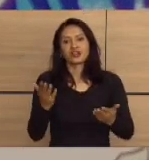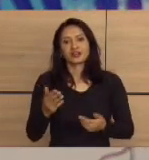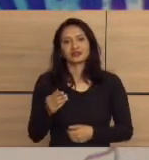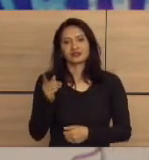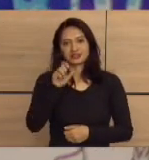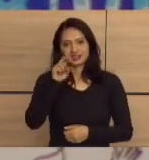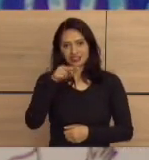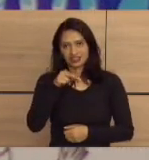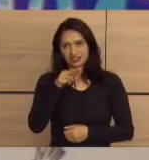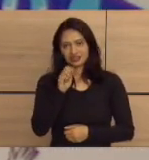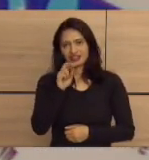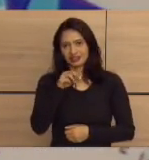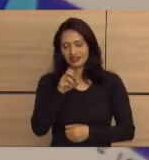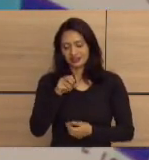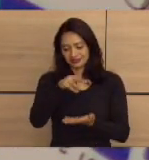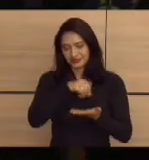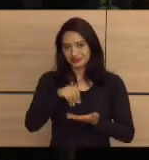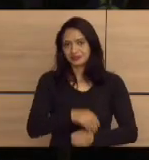Ministra.